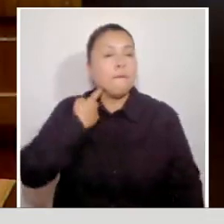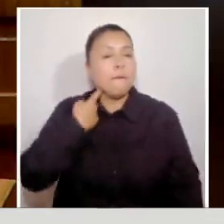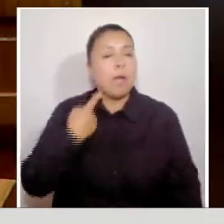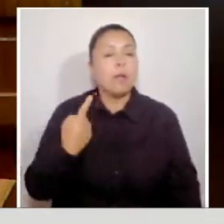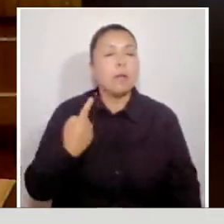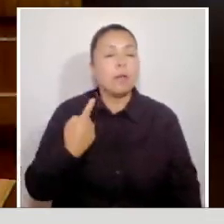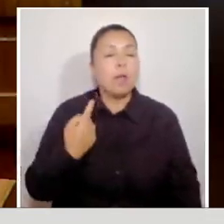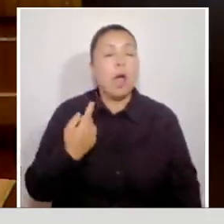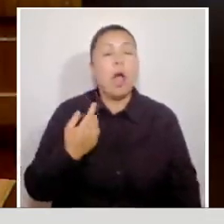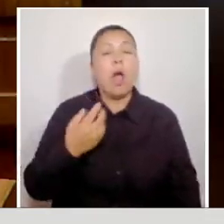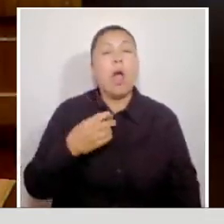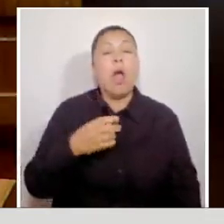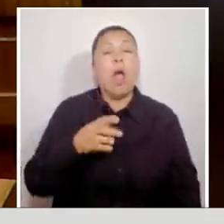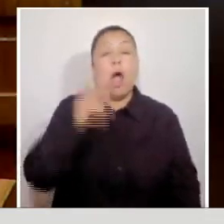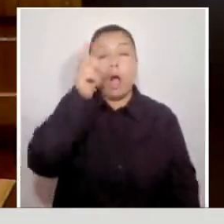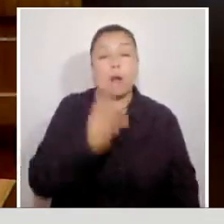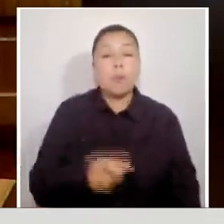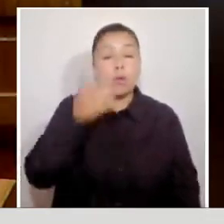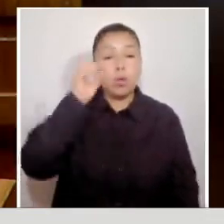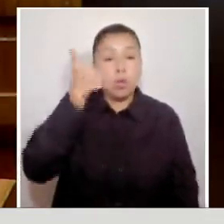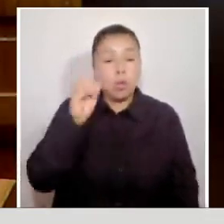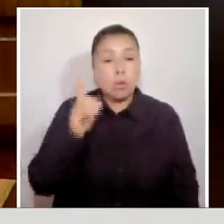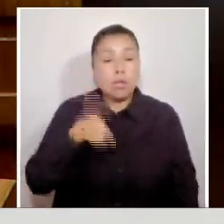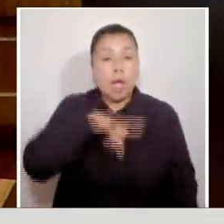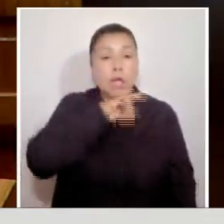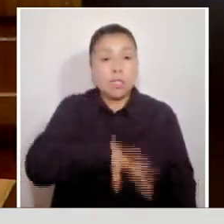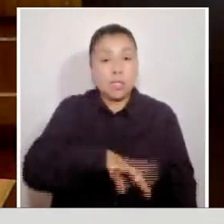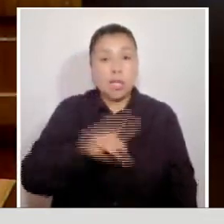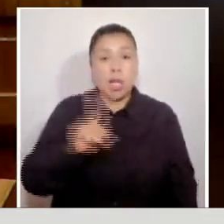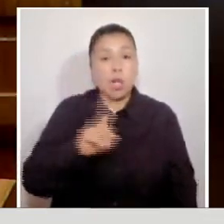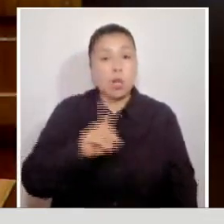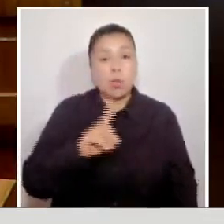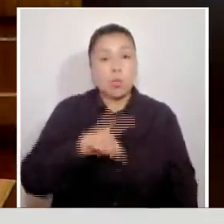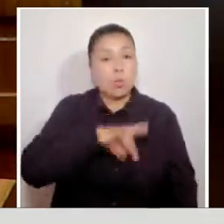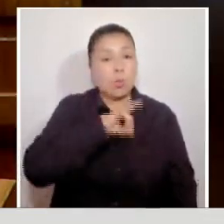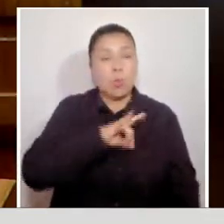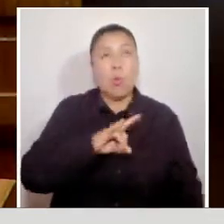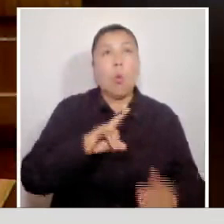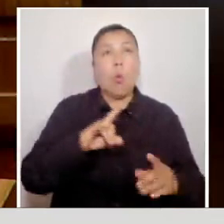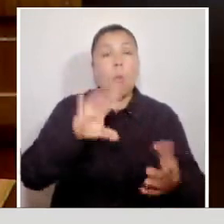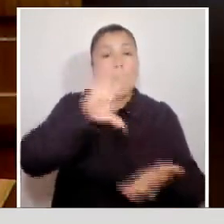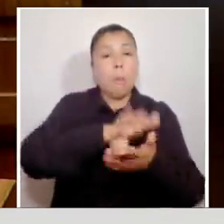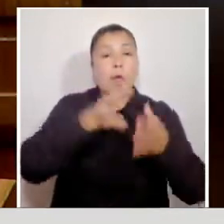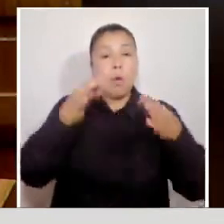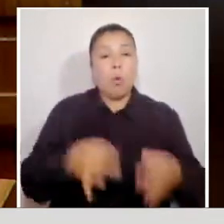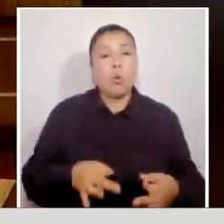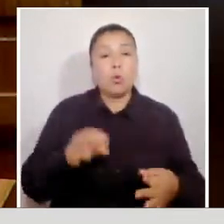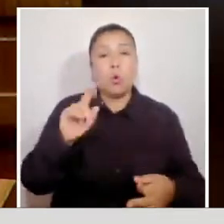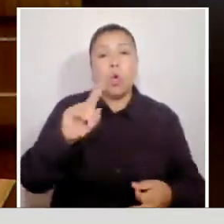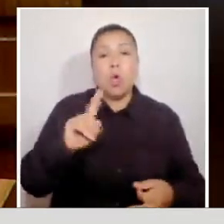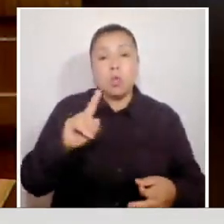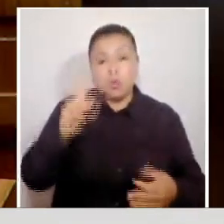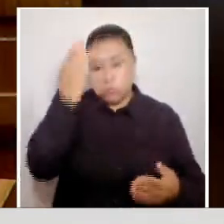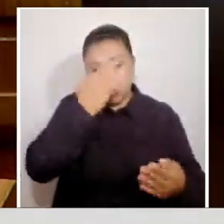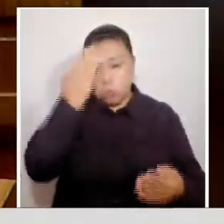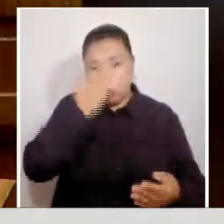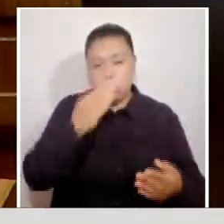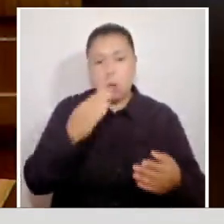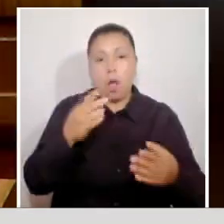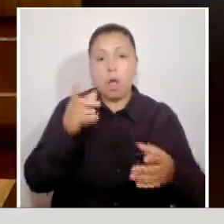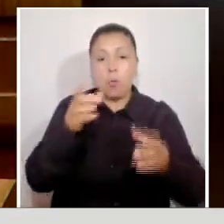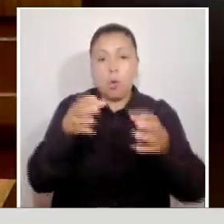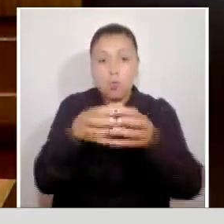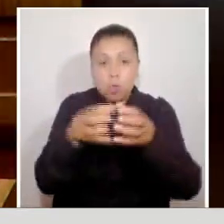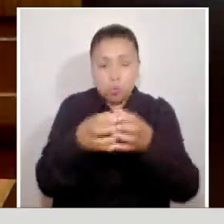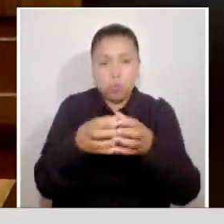grado de discapacidad chile nunca será un país más justo si no nos preocupamos de este grupo humano y eso es tremendamente grave pues nadie está